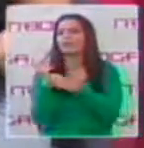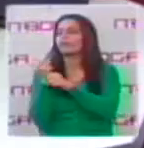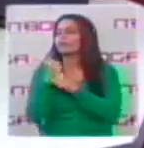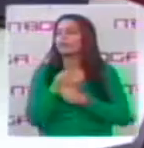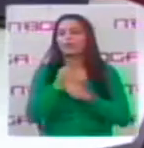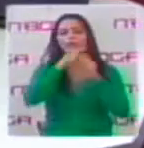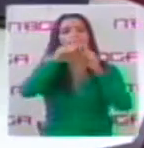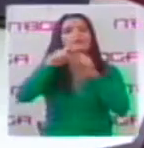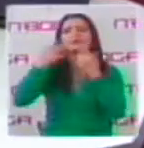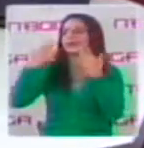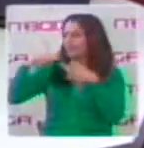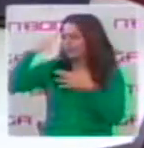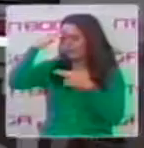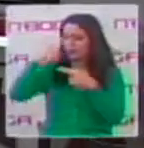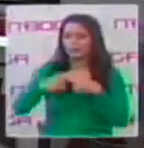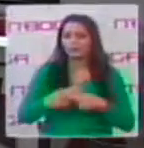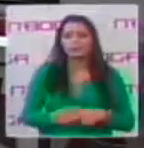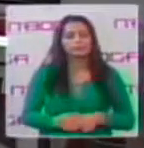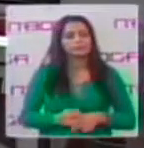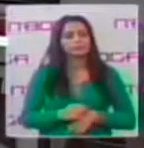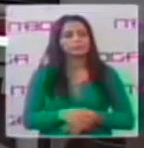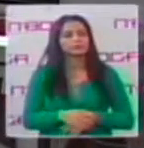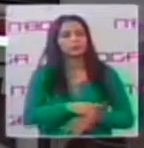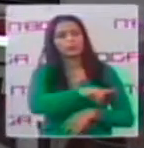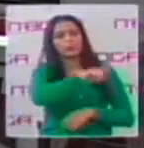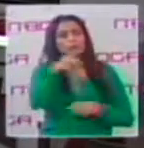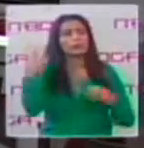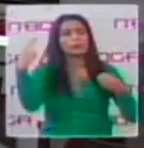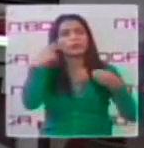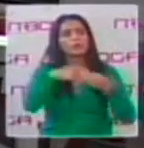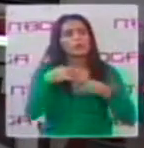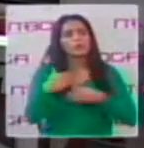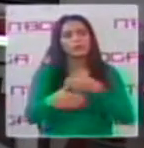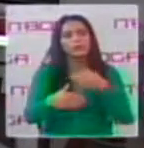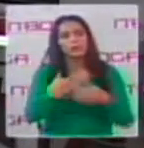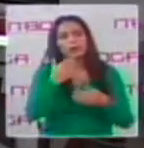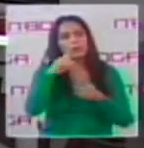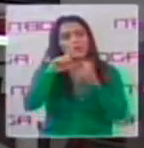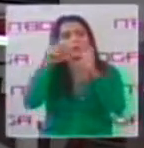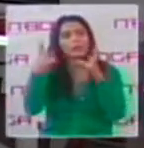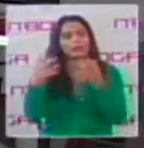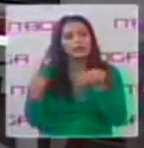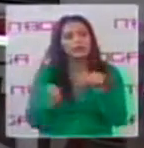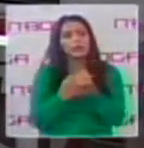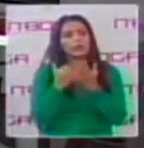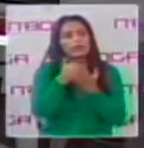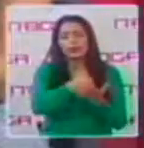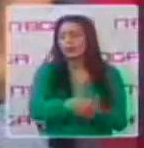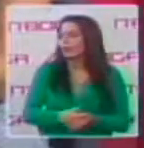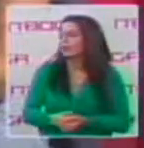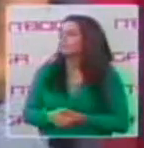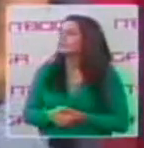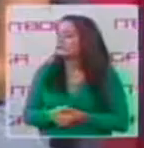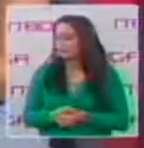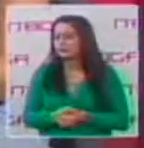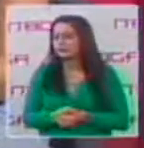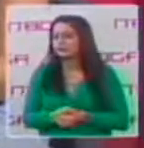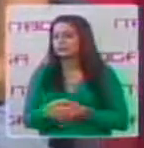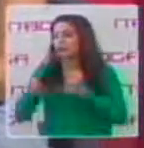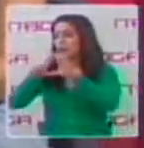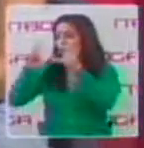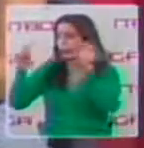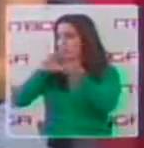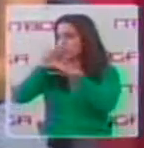previamente identificadas. Ahora, ¿de qué manera pueden participar? ¿Hay algún proceso? ¿Las empresas que quieran formar parte de? Bueno, las empresas están